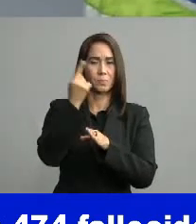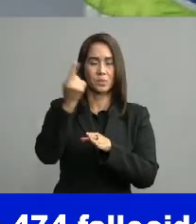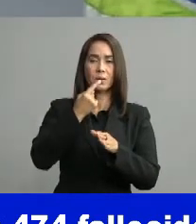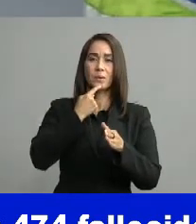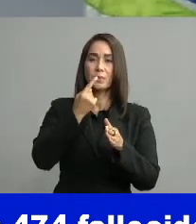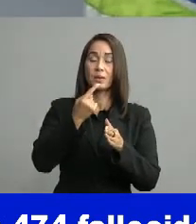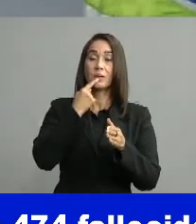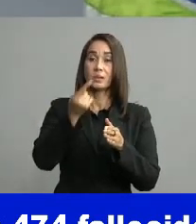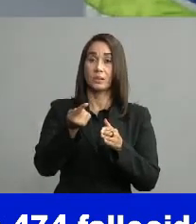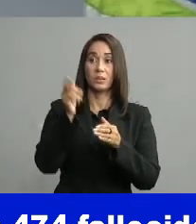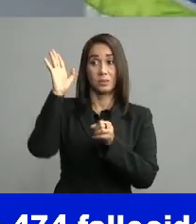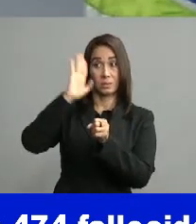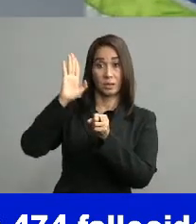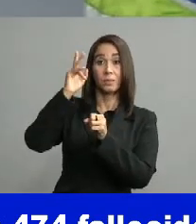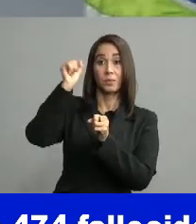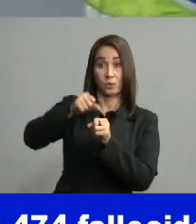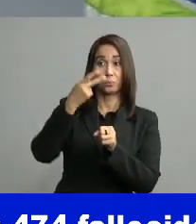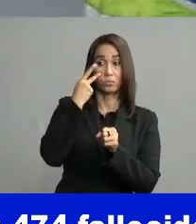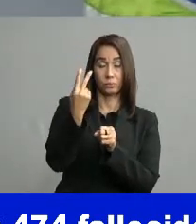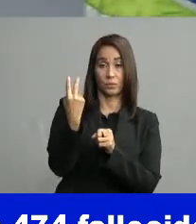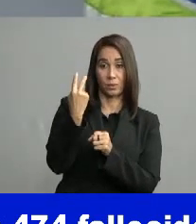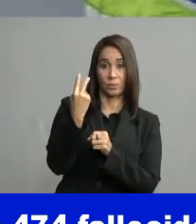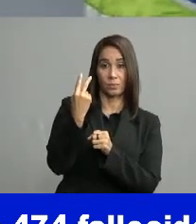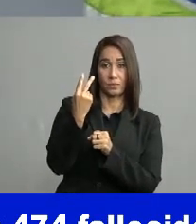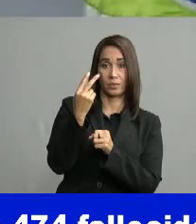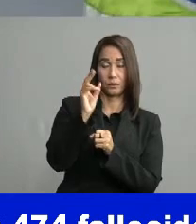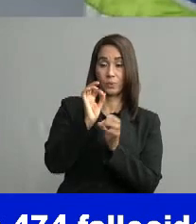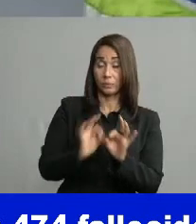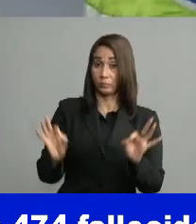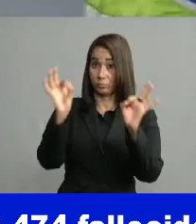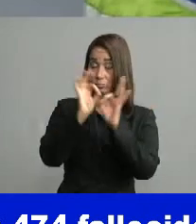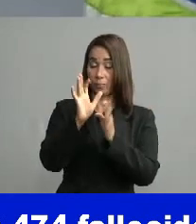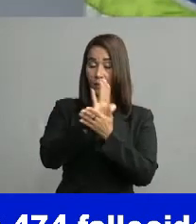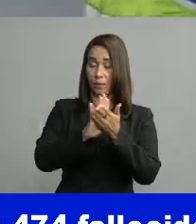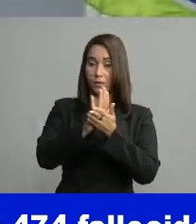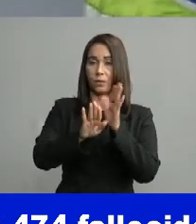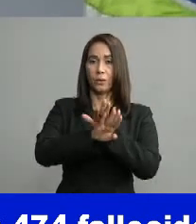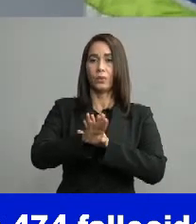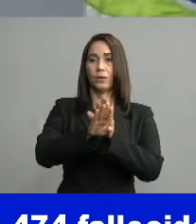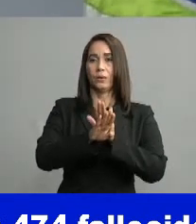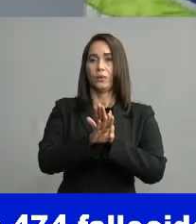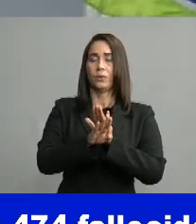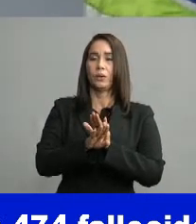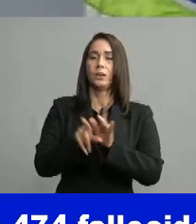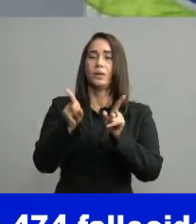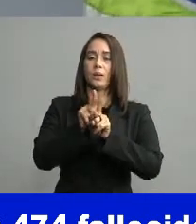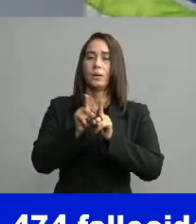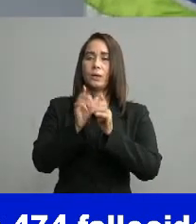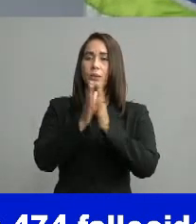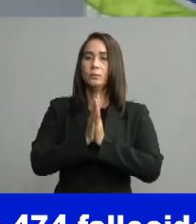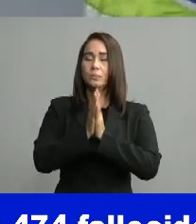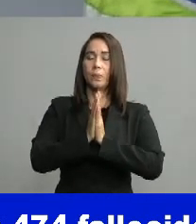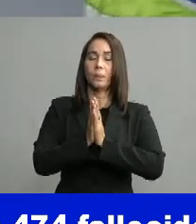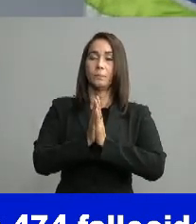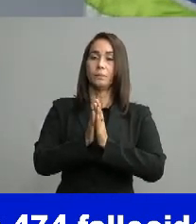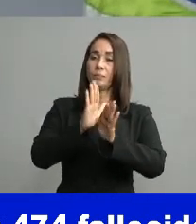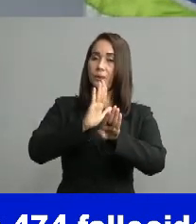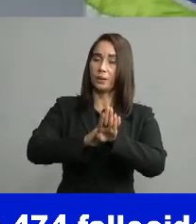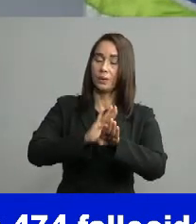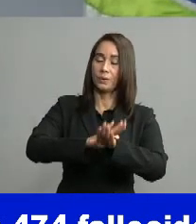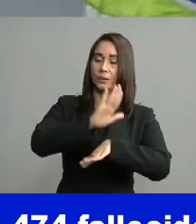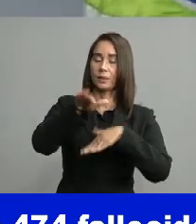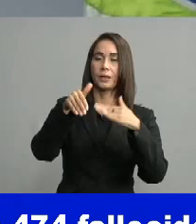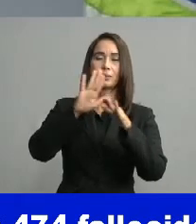el video anterior, pero fundamentalmente llamar a cada una de